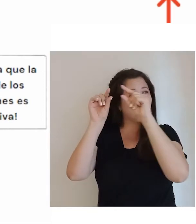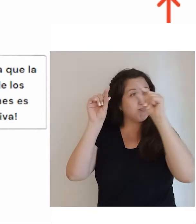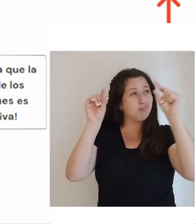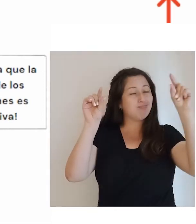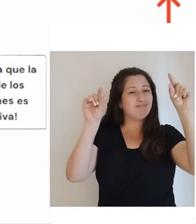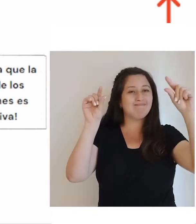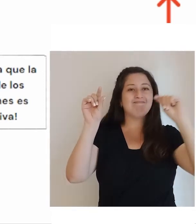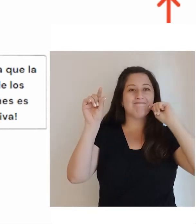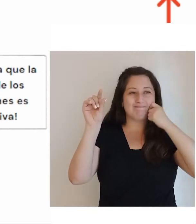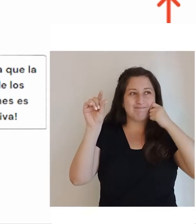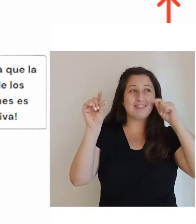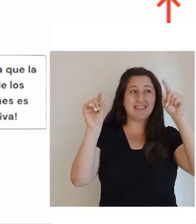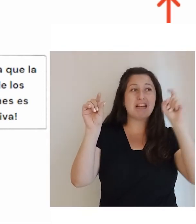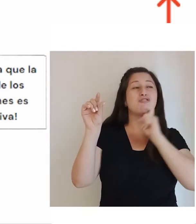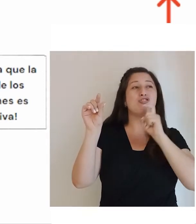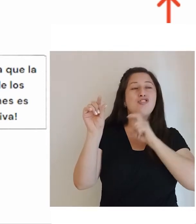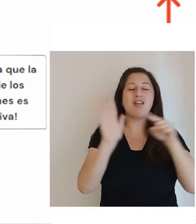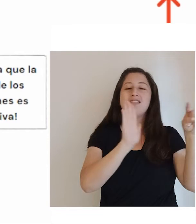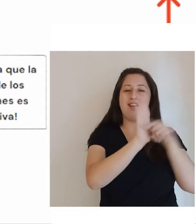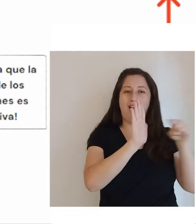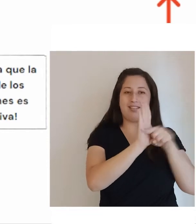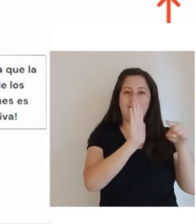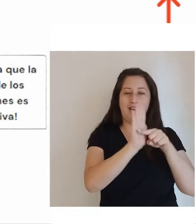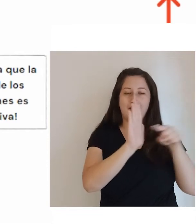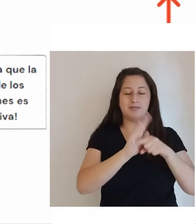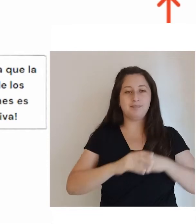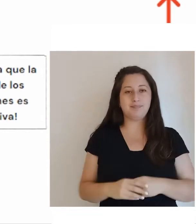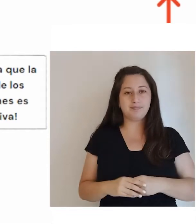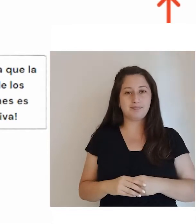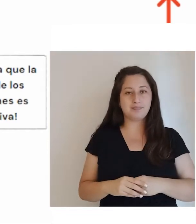escala significa que hay un exceso de carga negativa,